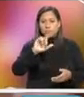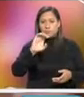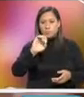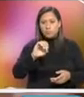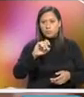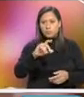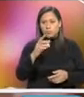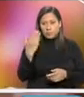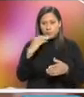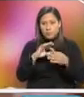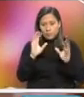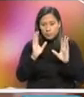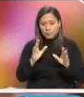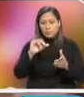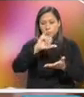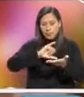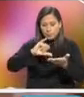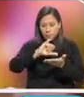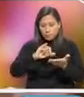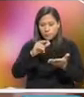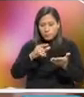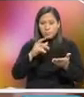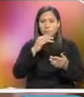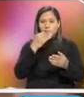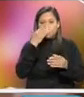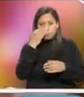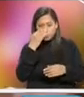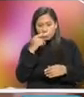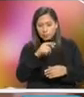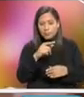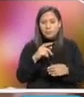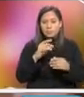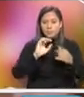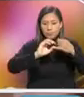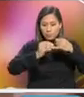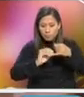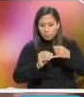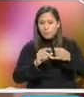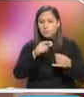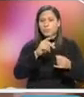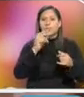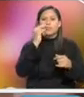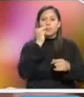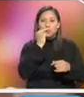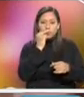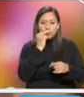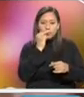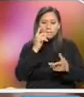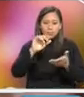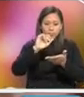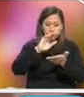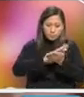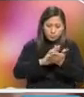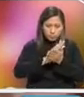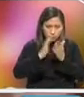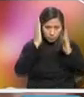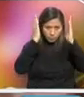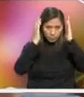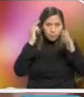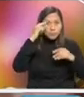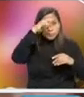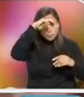Los óleos, como ya lo habíamos platicado, son extractos de flores, extractos de semillas, de nueces, que lo que hacen es reemplazar la pérdida de